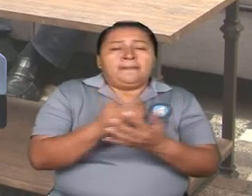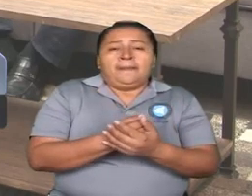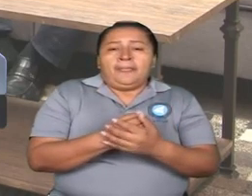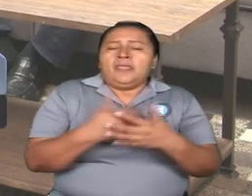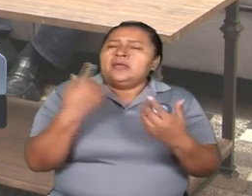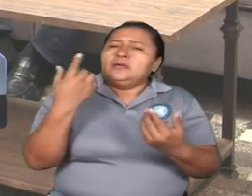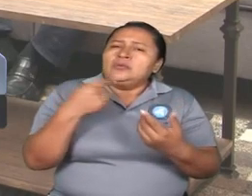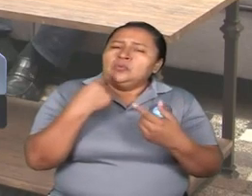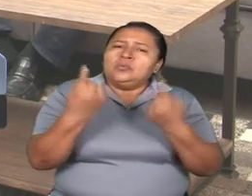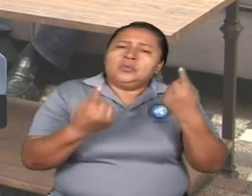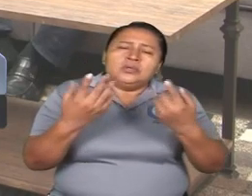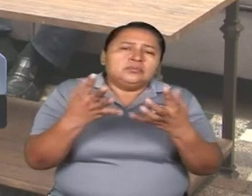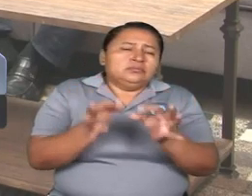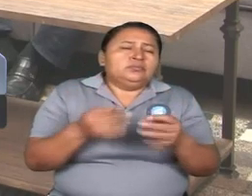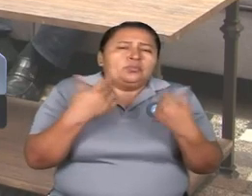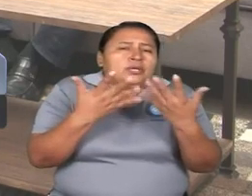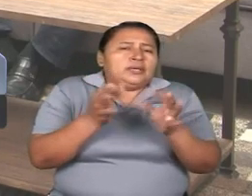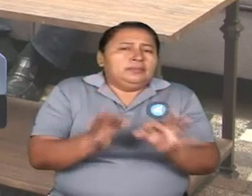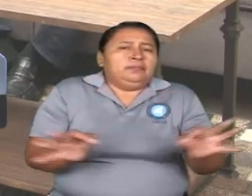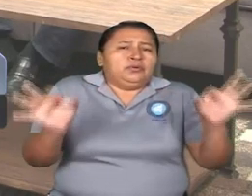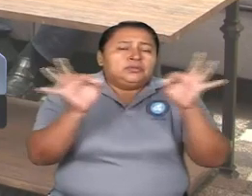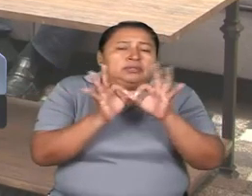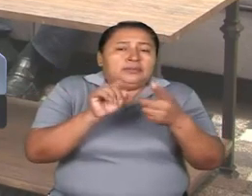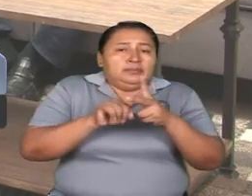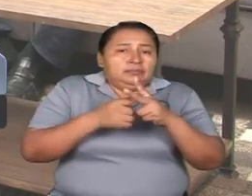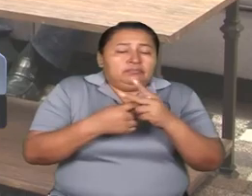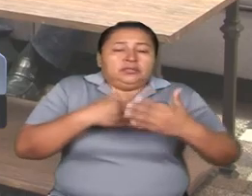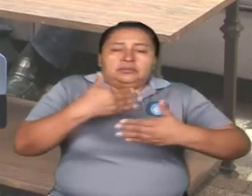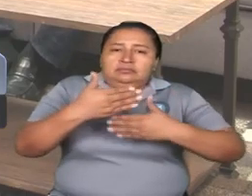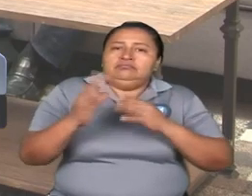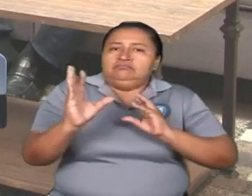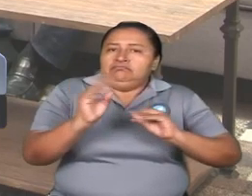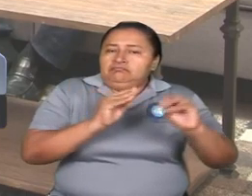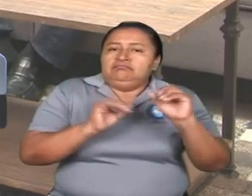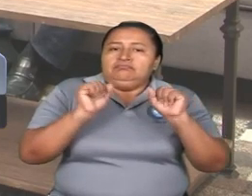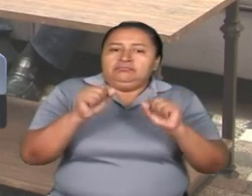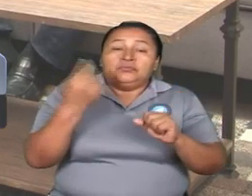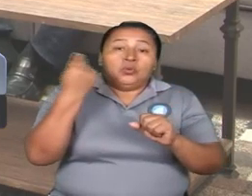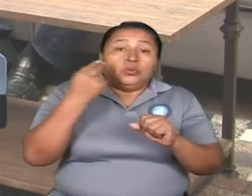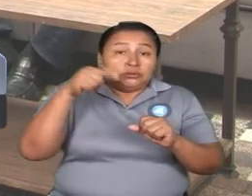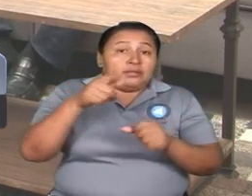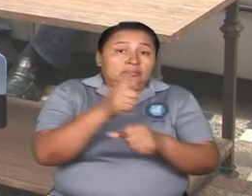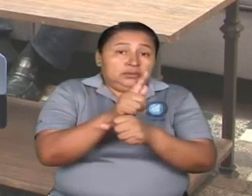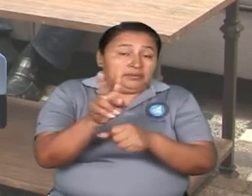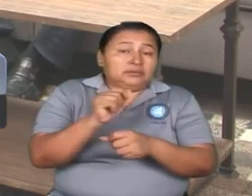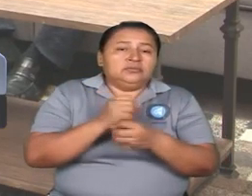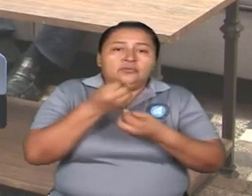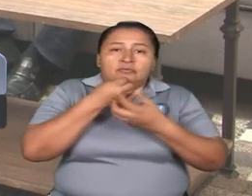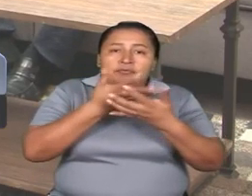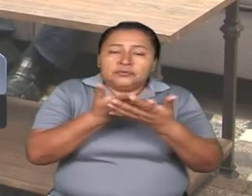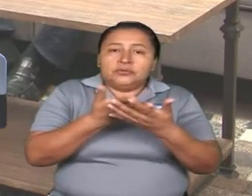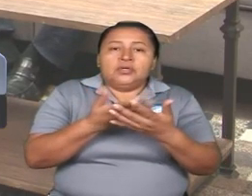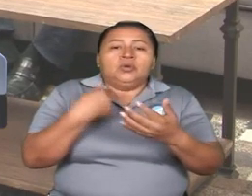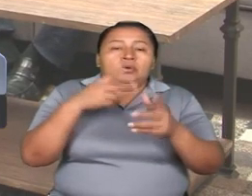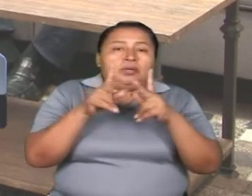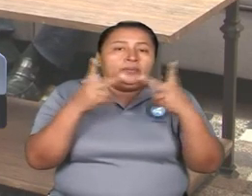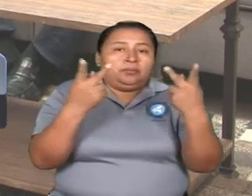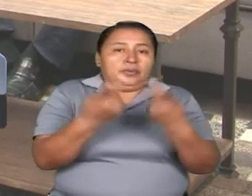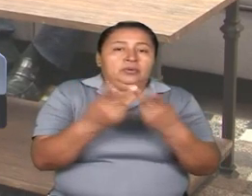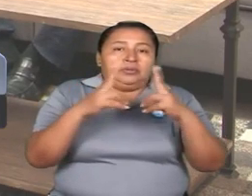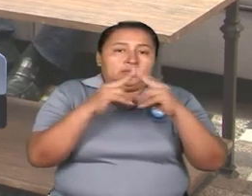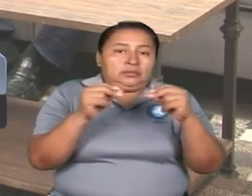¿cuán importante empieza a convertirse el proceso de conversar? Porque a través del medio de comunicación se transmite la información con la población y en